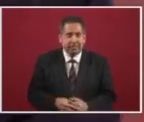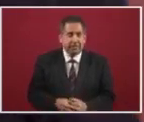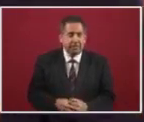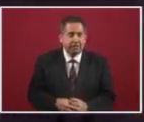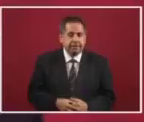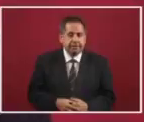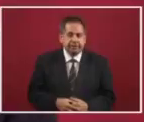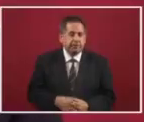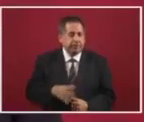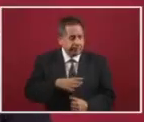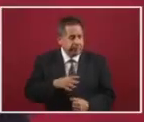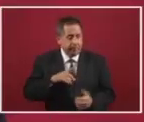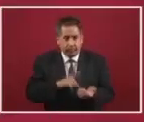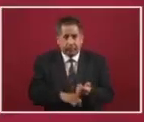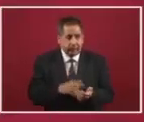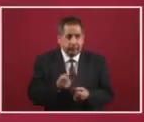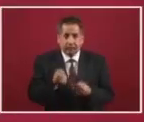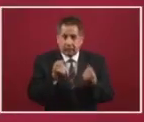existen